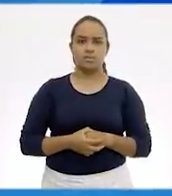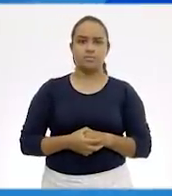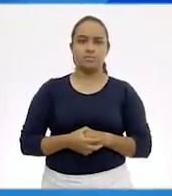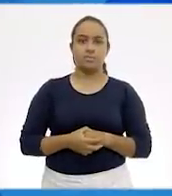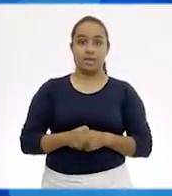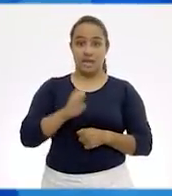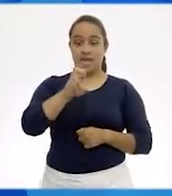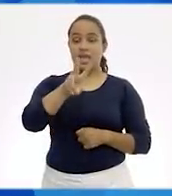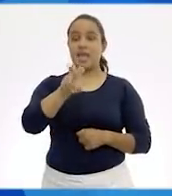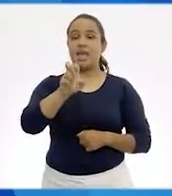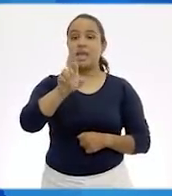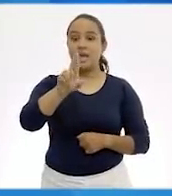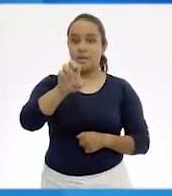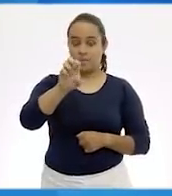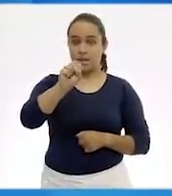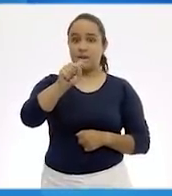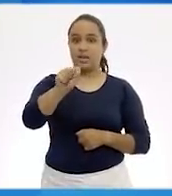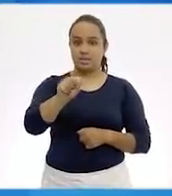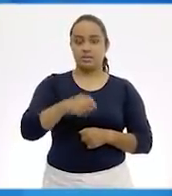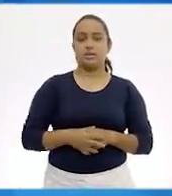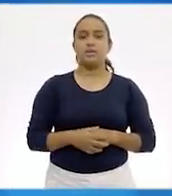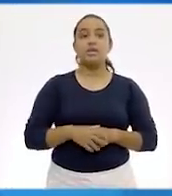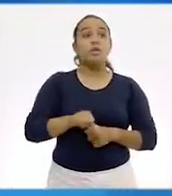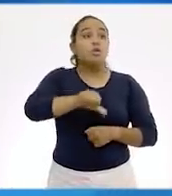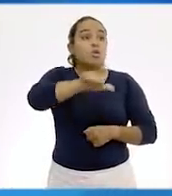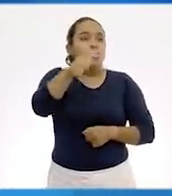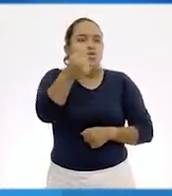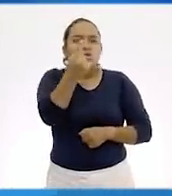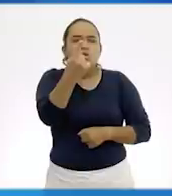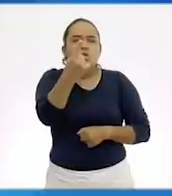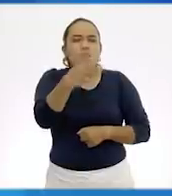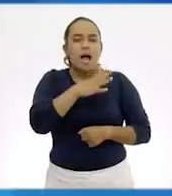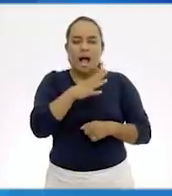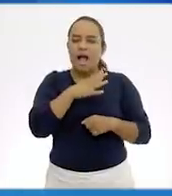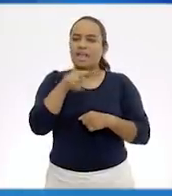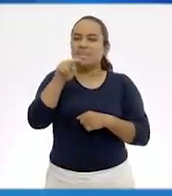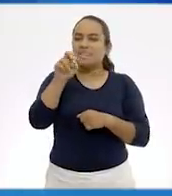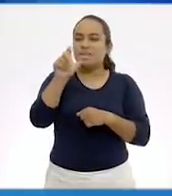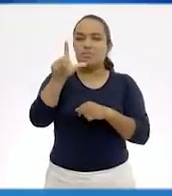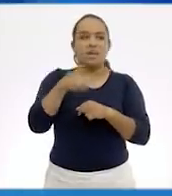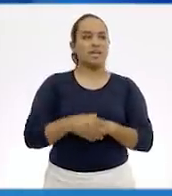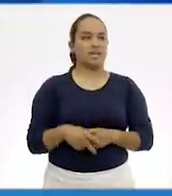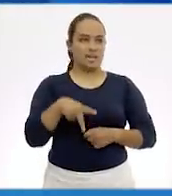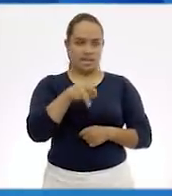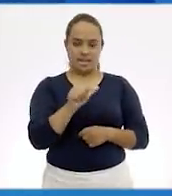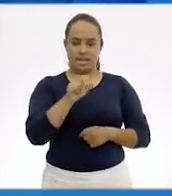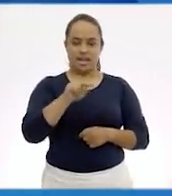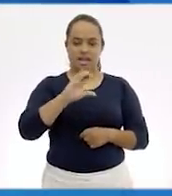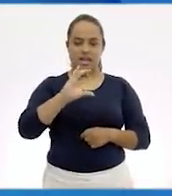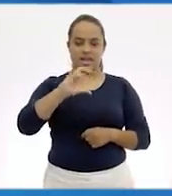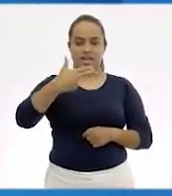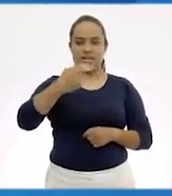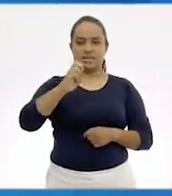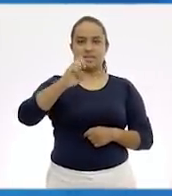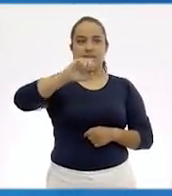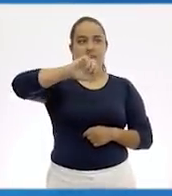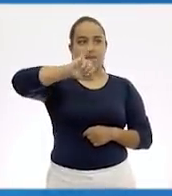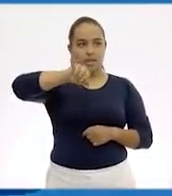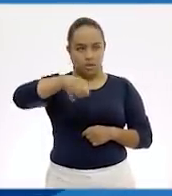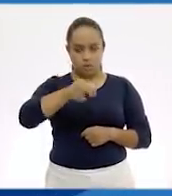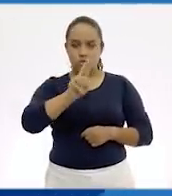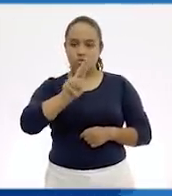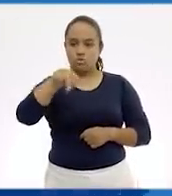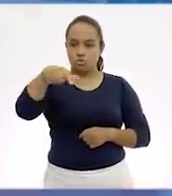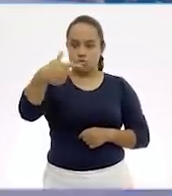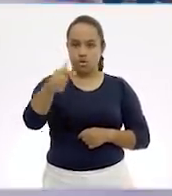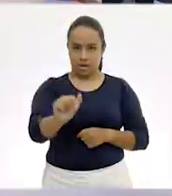Ahí ¿Everest? El Everest. Y por ahí hay alguien que se nos trababa todavía con el nombre. Kanchenjunga. También está en Kanchenjunga. Nepal.